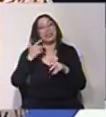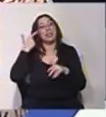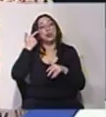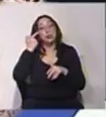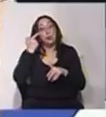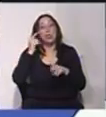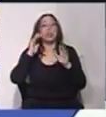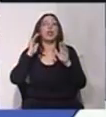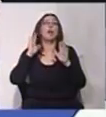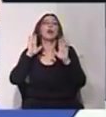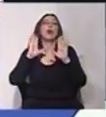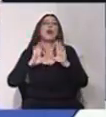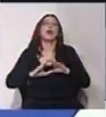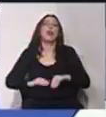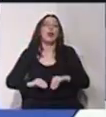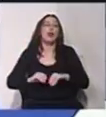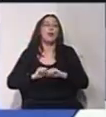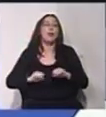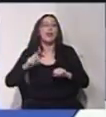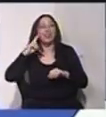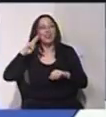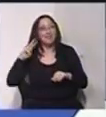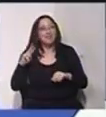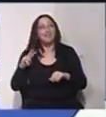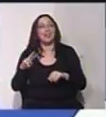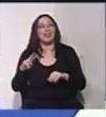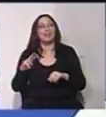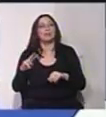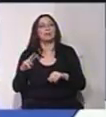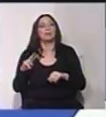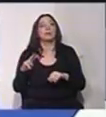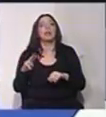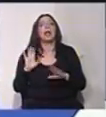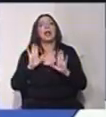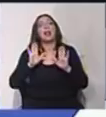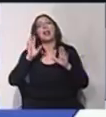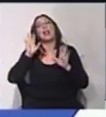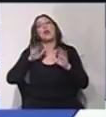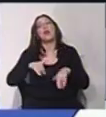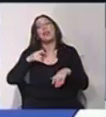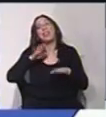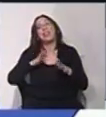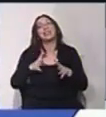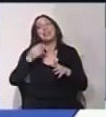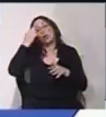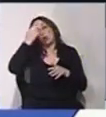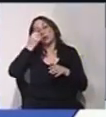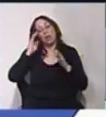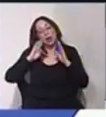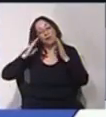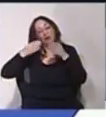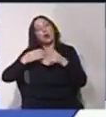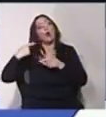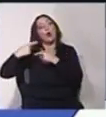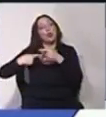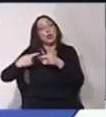con lo que nosotros vemos en relación a lo conceptual es desde lo que es el enfoque del continuo, ¿no? Que